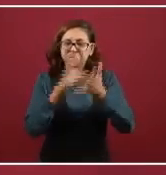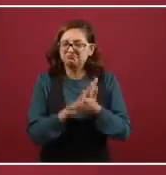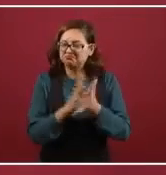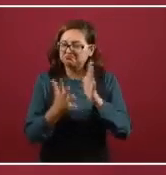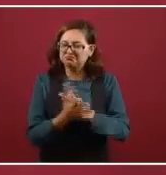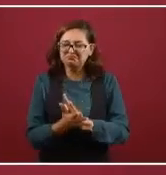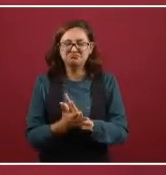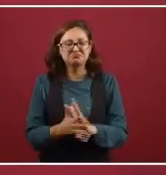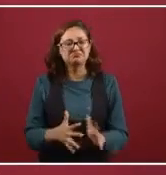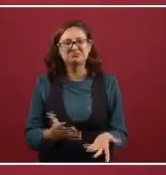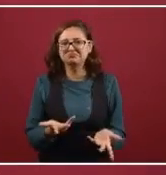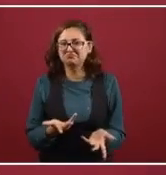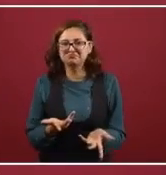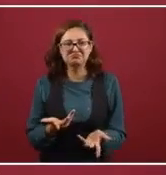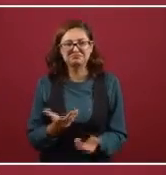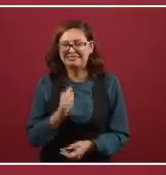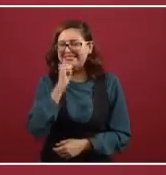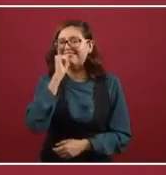al amparo del poder público.